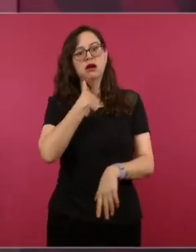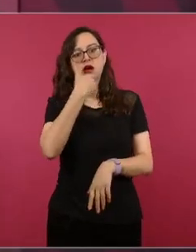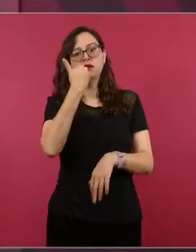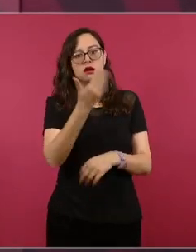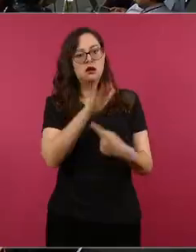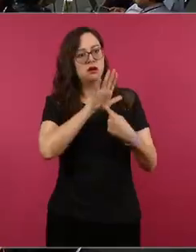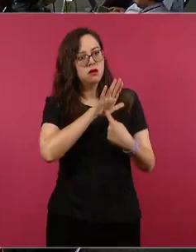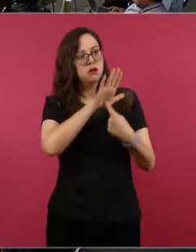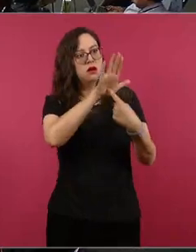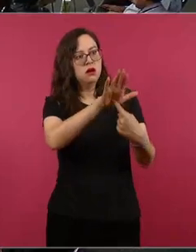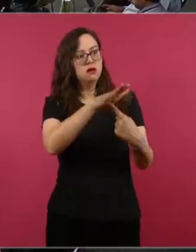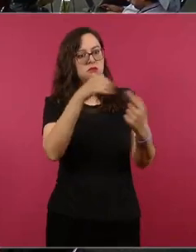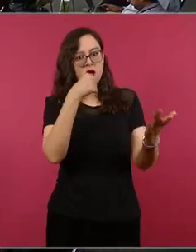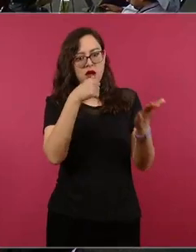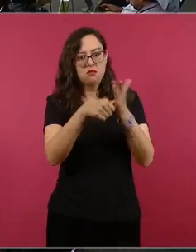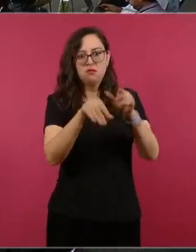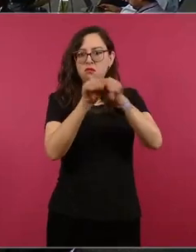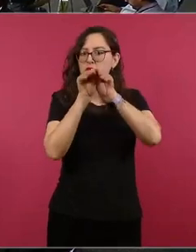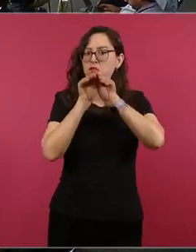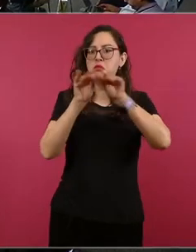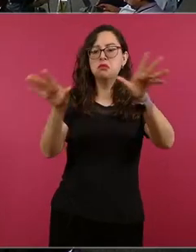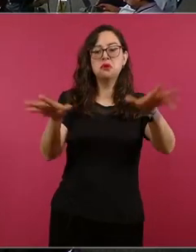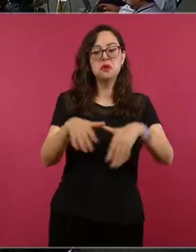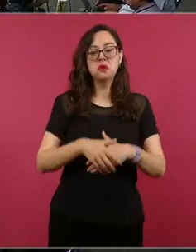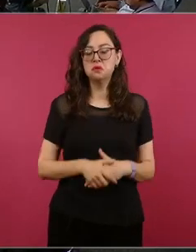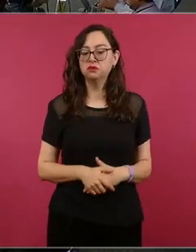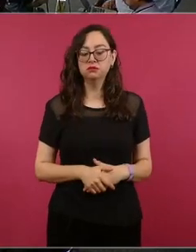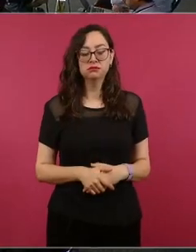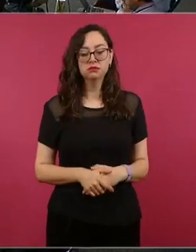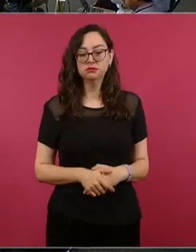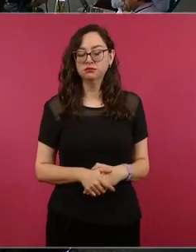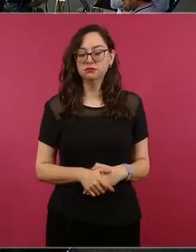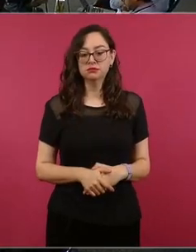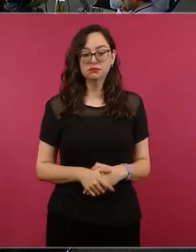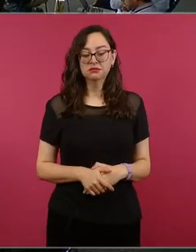todas las opiniones tenían antes